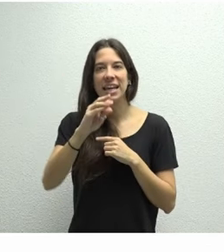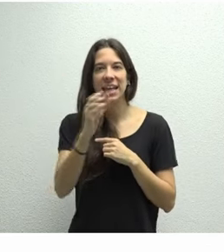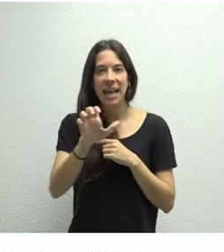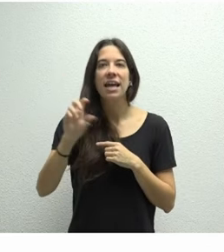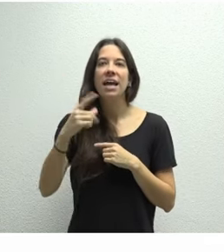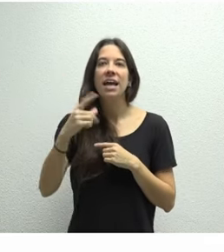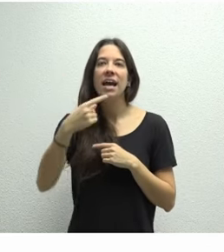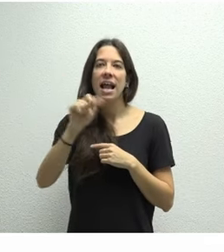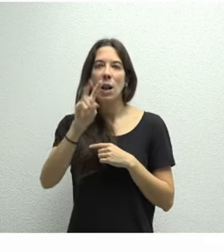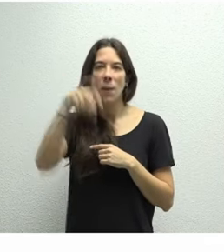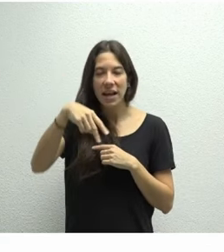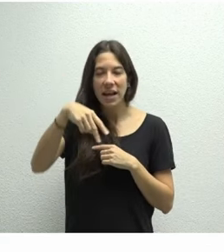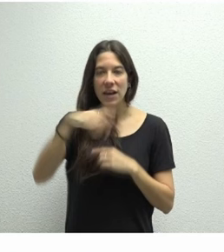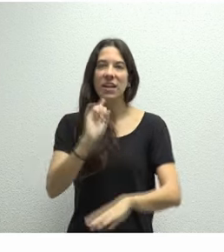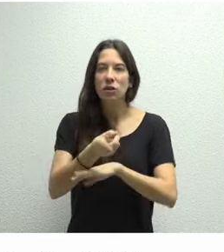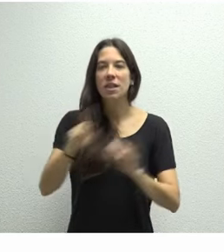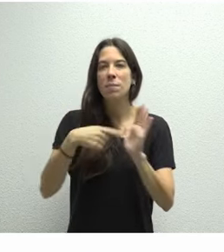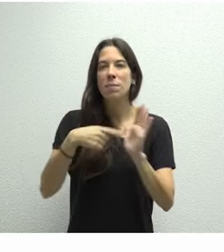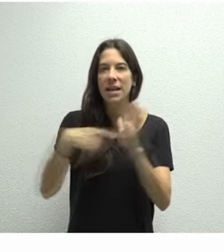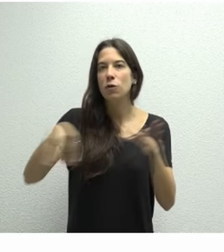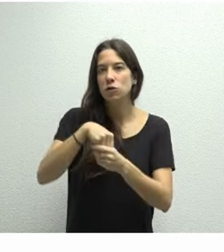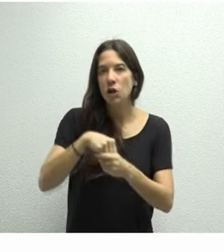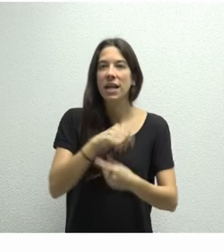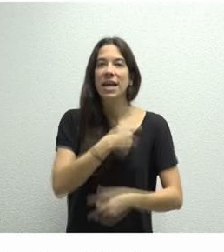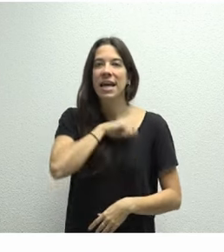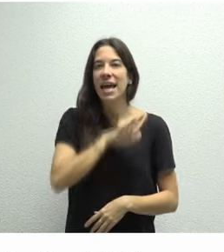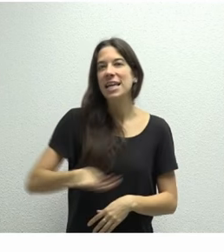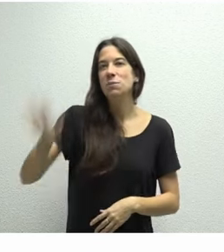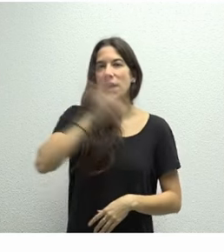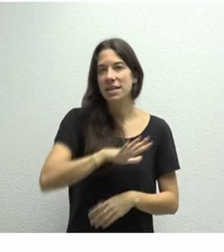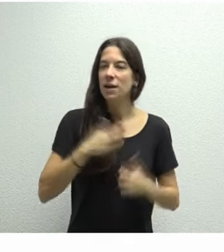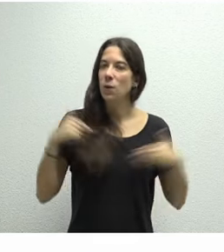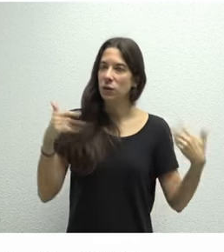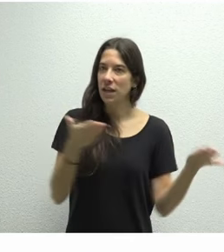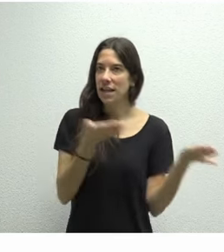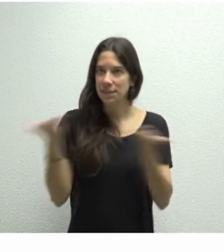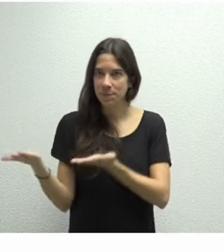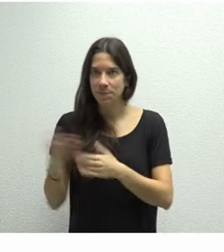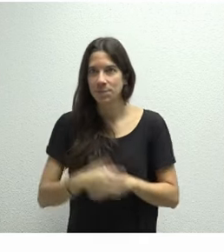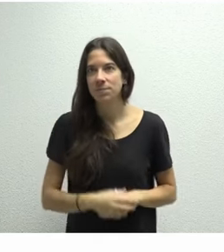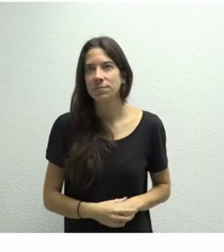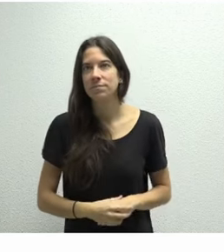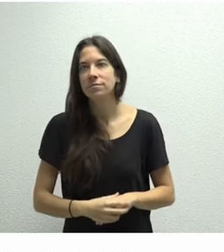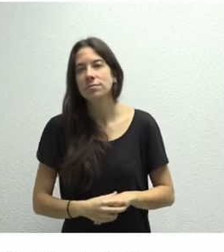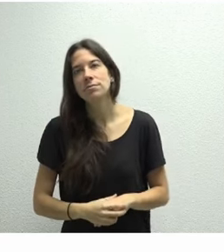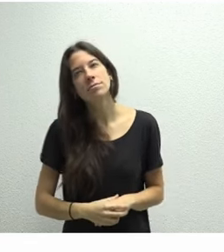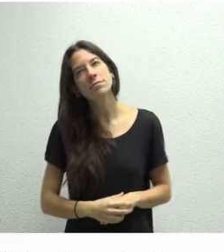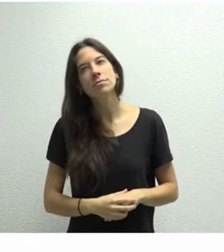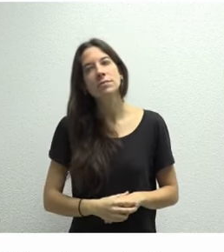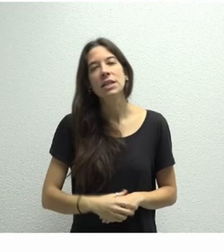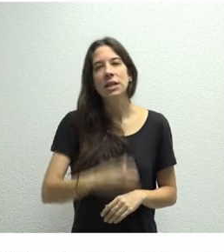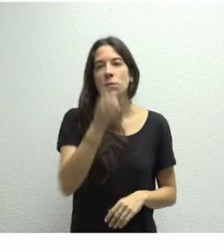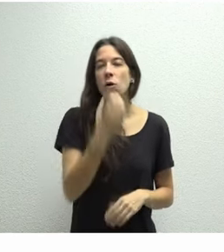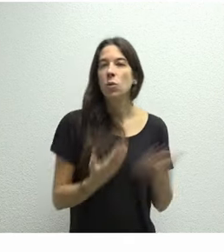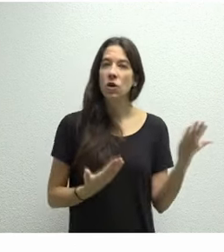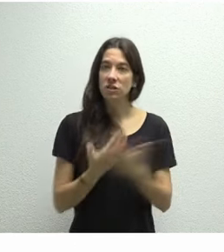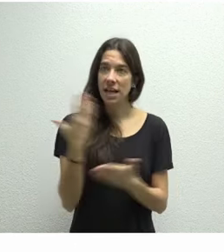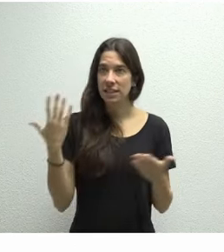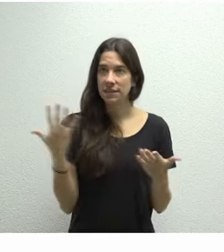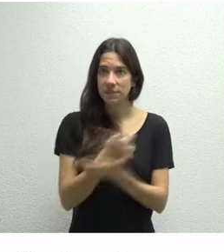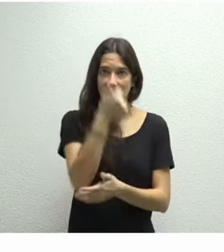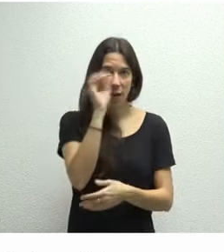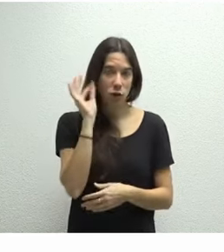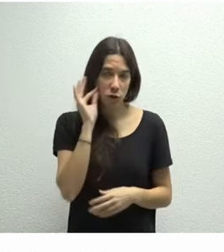inclusión España tenéis la palabra Bueno pues nada d los buenos días